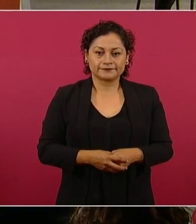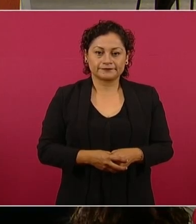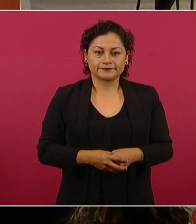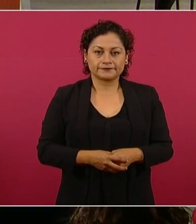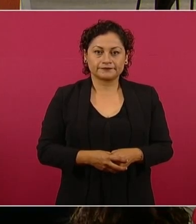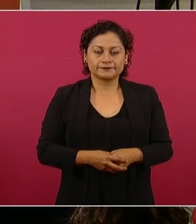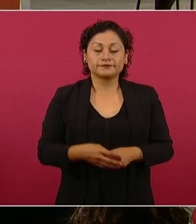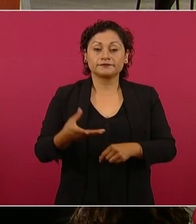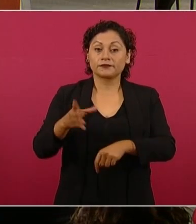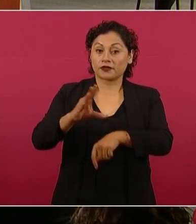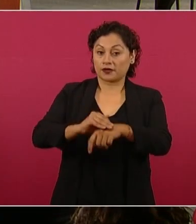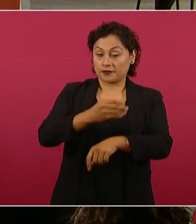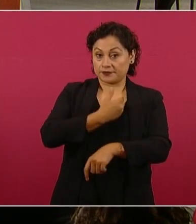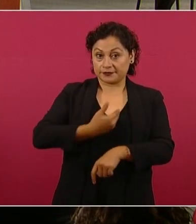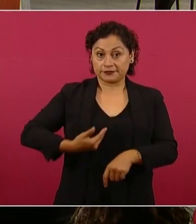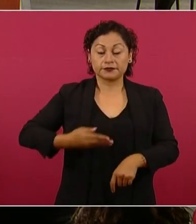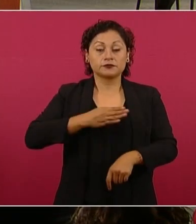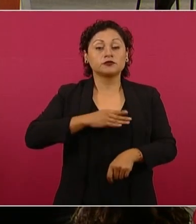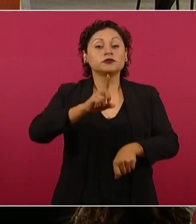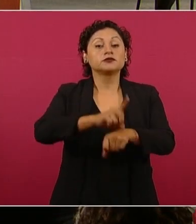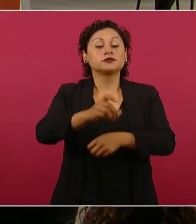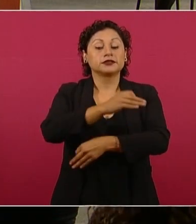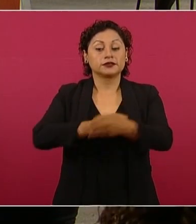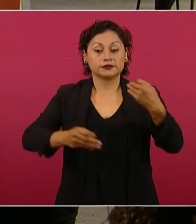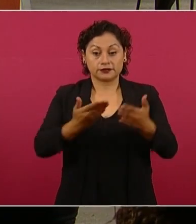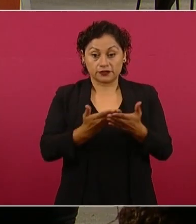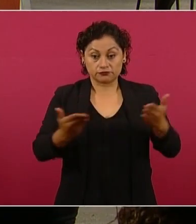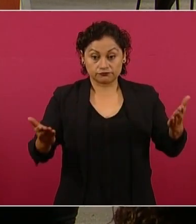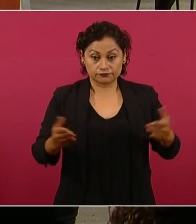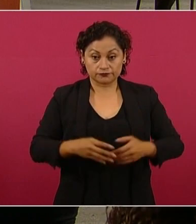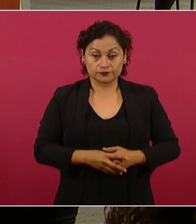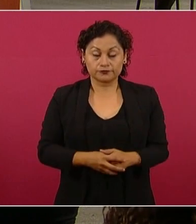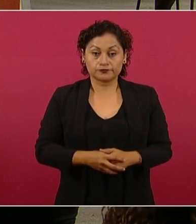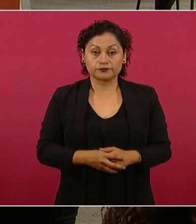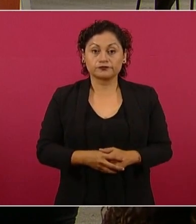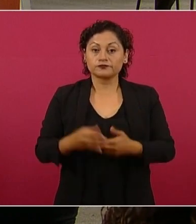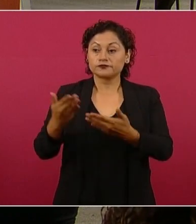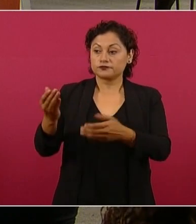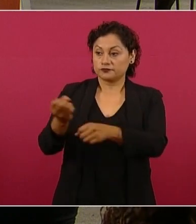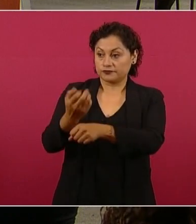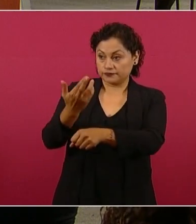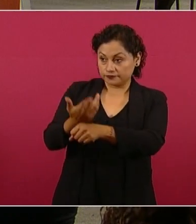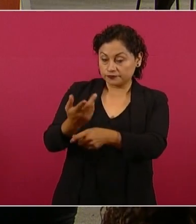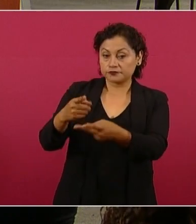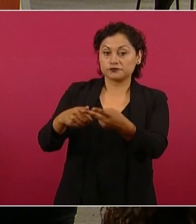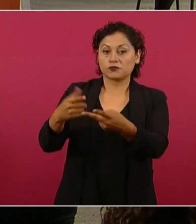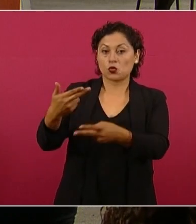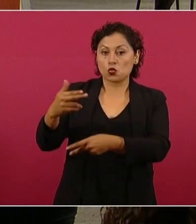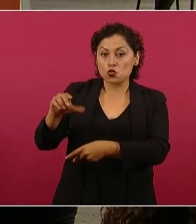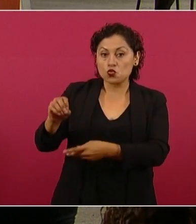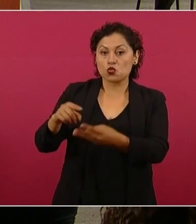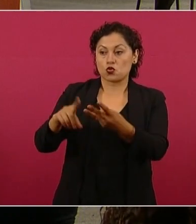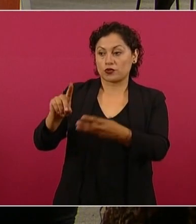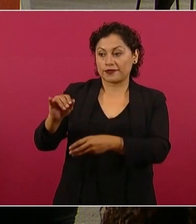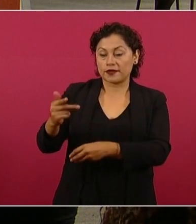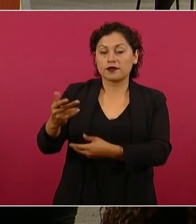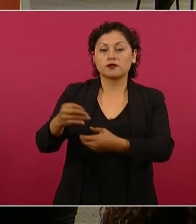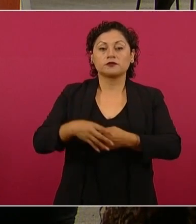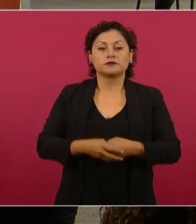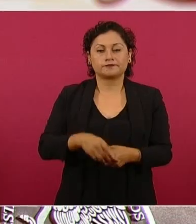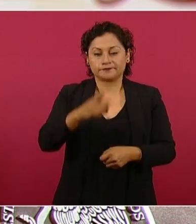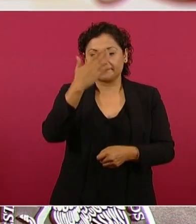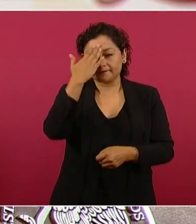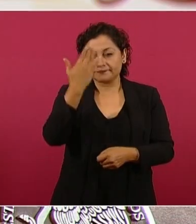Con su permiso, señor presidente, muy buenos días a todas y a todos. Secretario Hugo, Diego, como todos los martes,